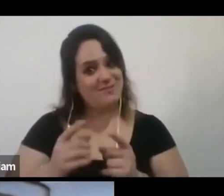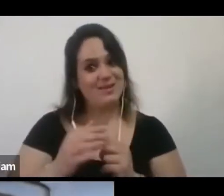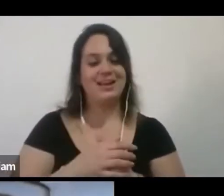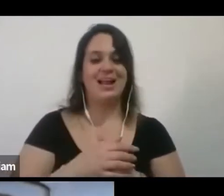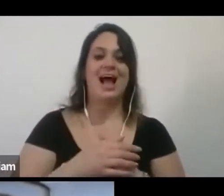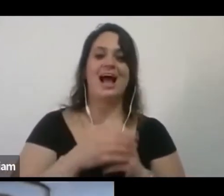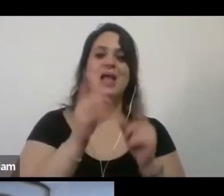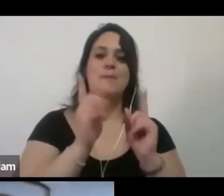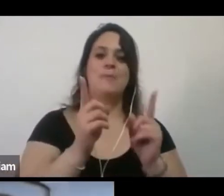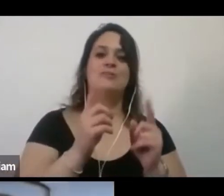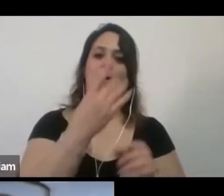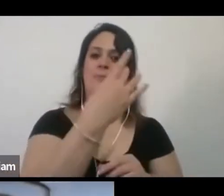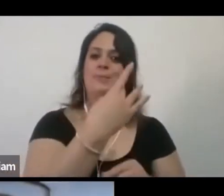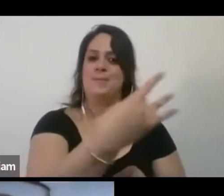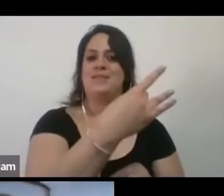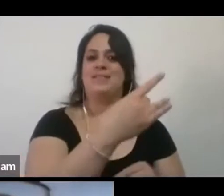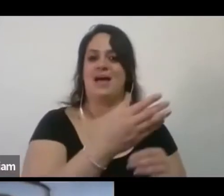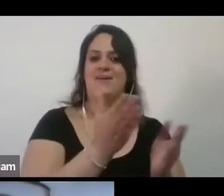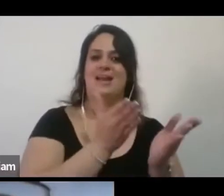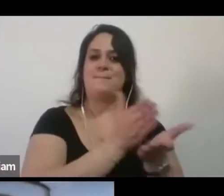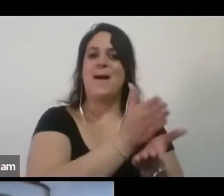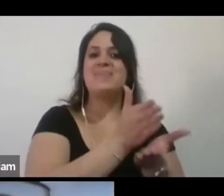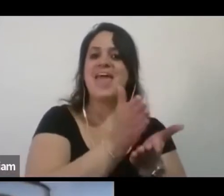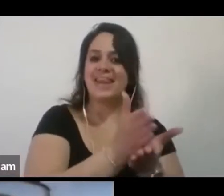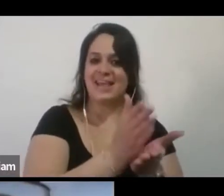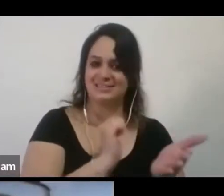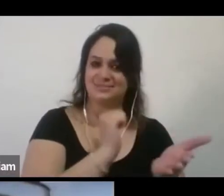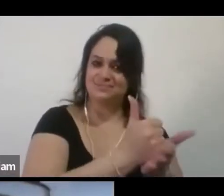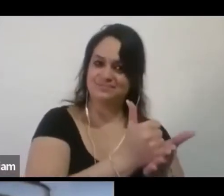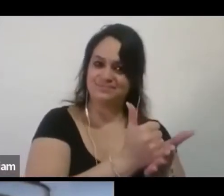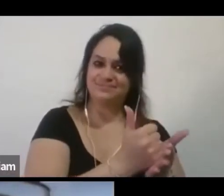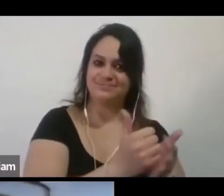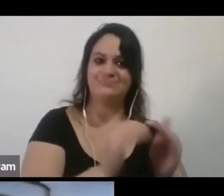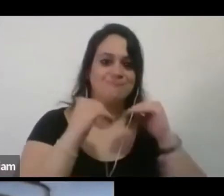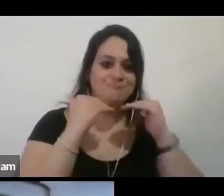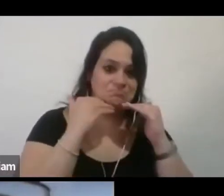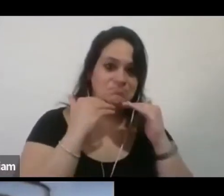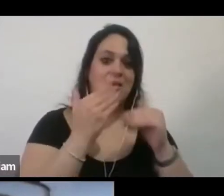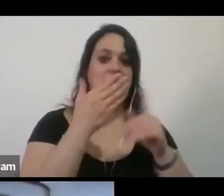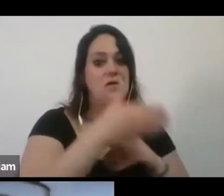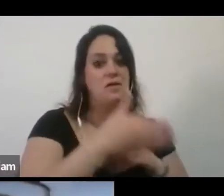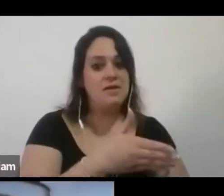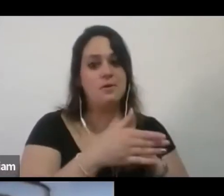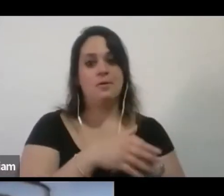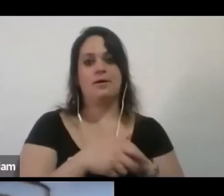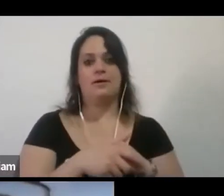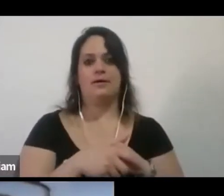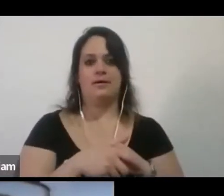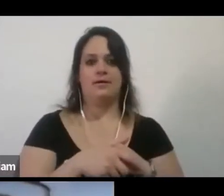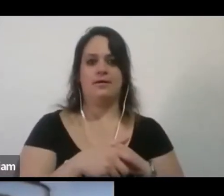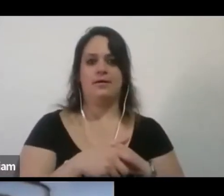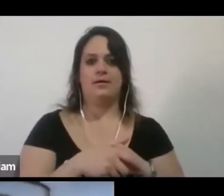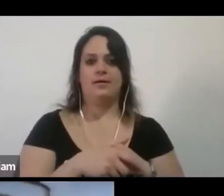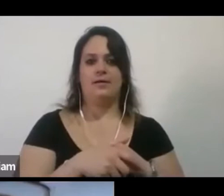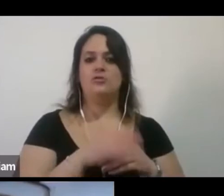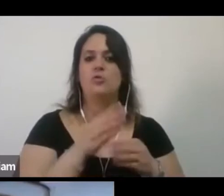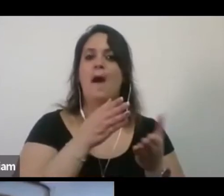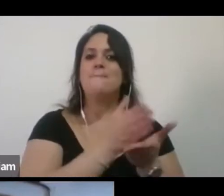cátedras, entonces, bueno, yo me integraba, formaba parte, estuve en cátedras como